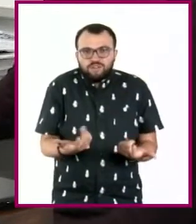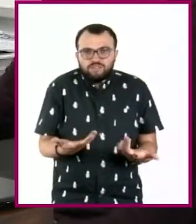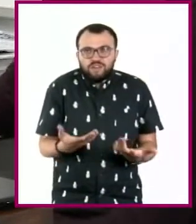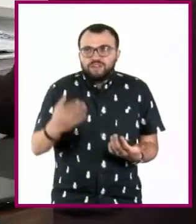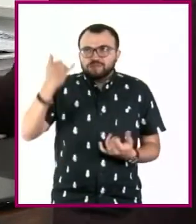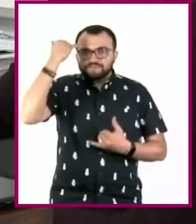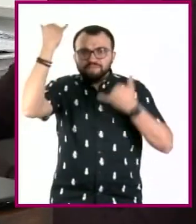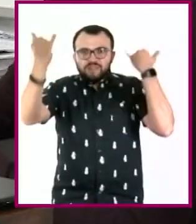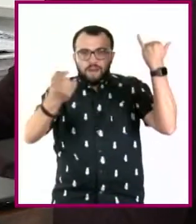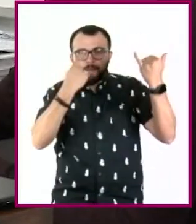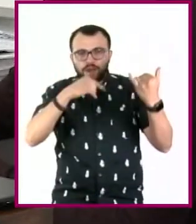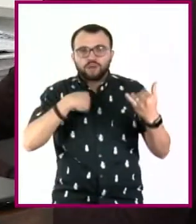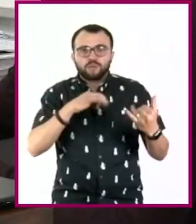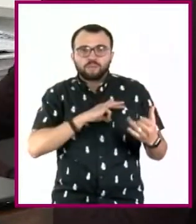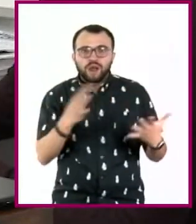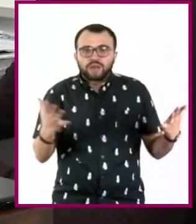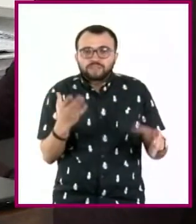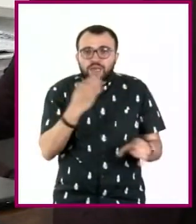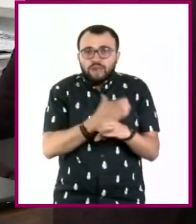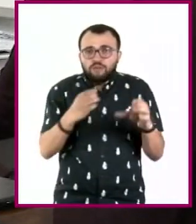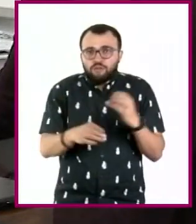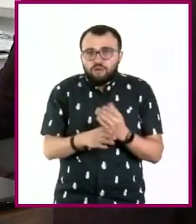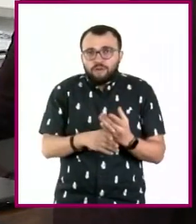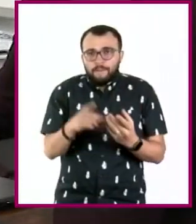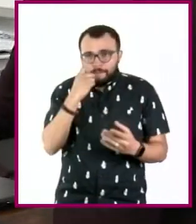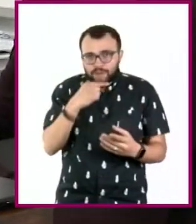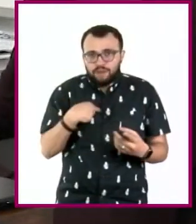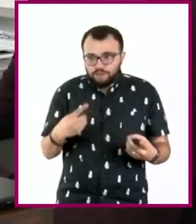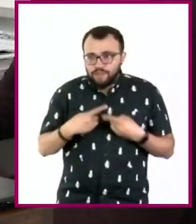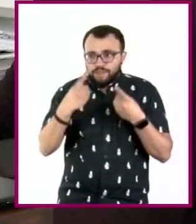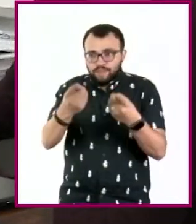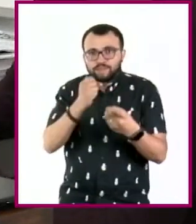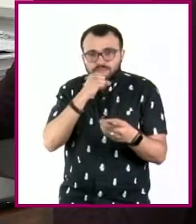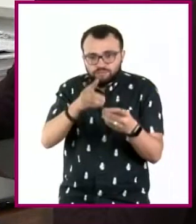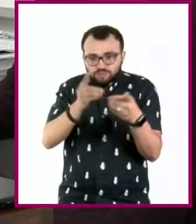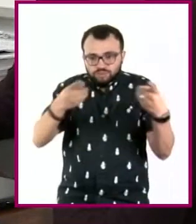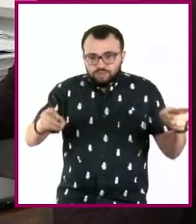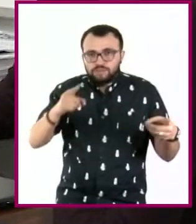ser productivos, para favorecer el desarrollo social de nuestras comunidades.